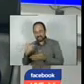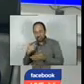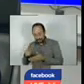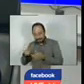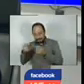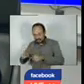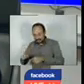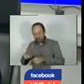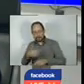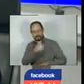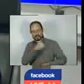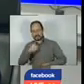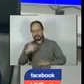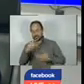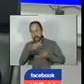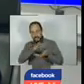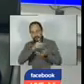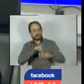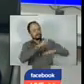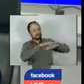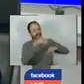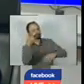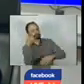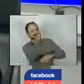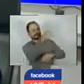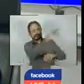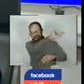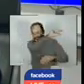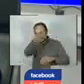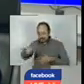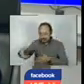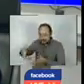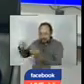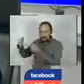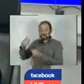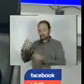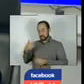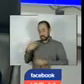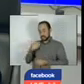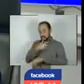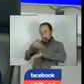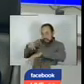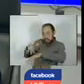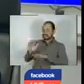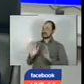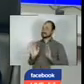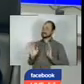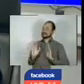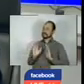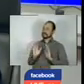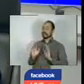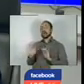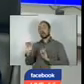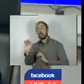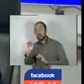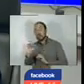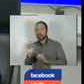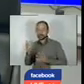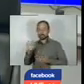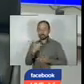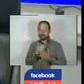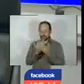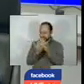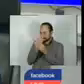para que el Ministerio los extraiga del lugar. Pero tratar en la medida de lo posible de no tocarlos, o si no, ocupar medidas de